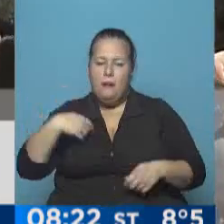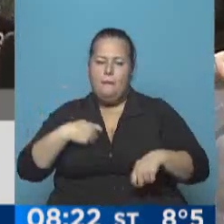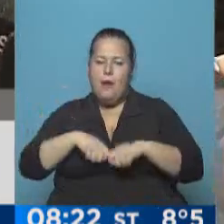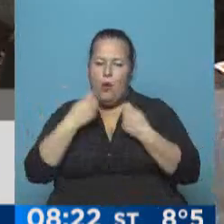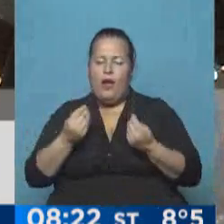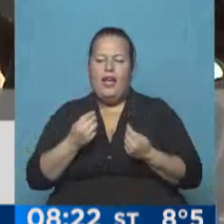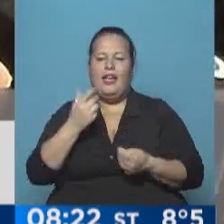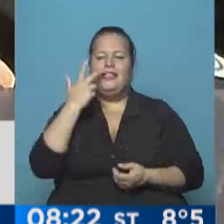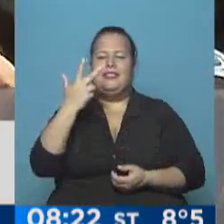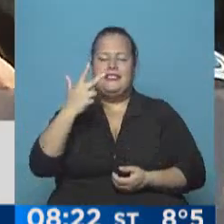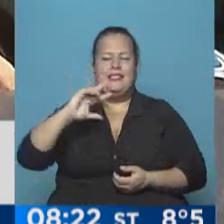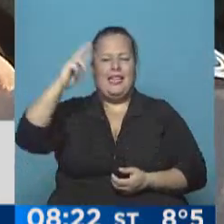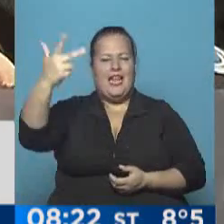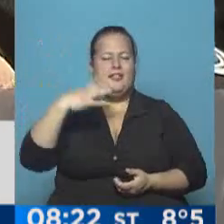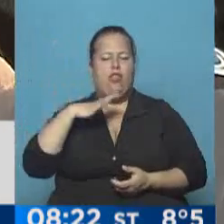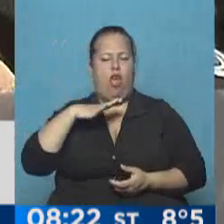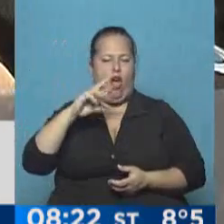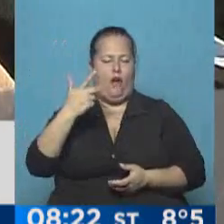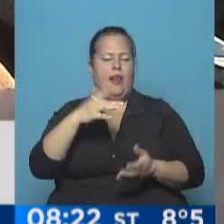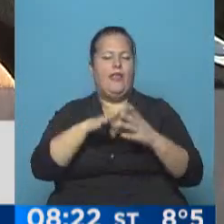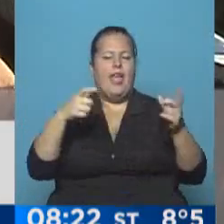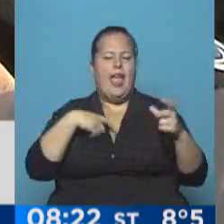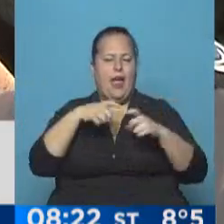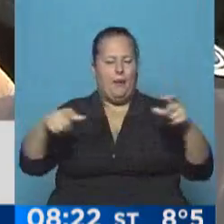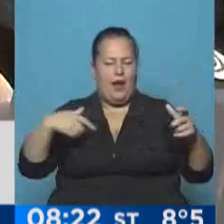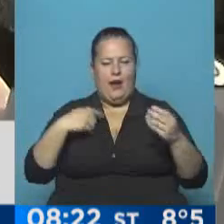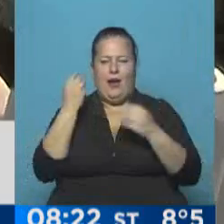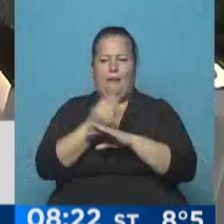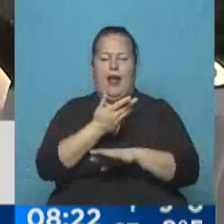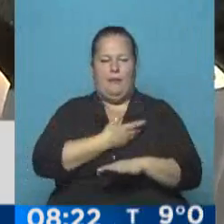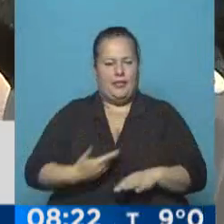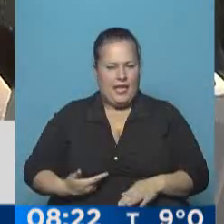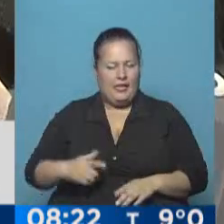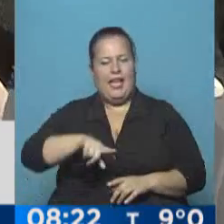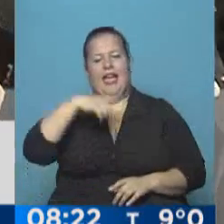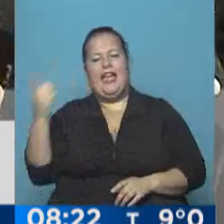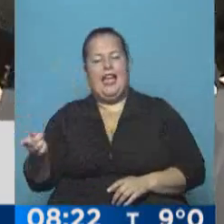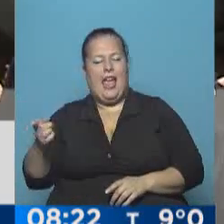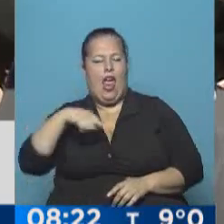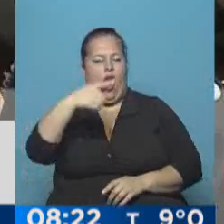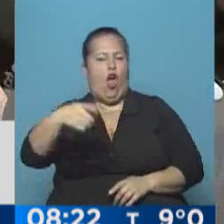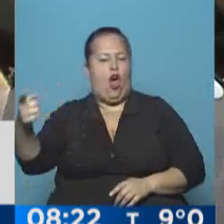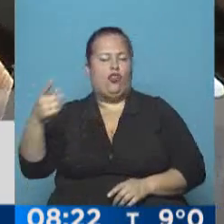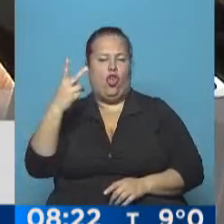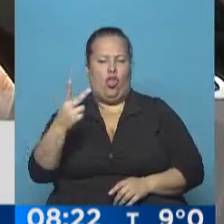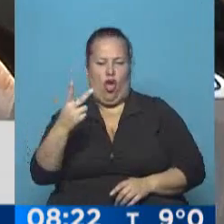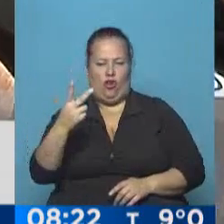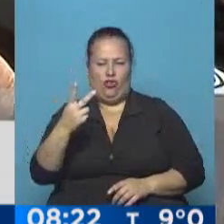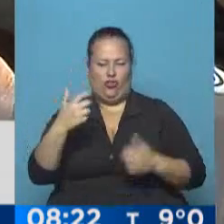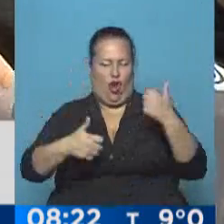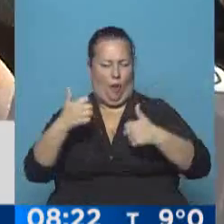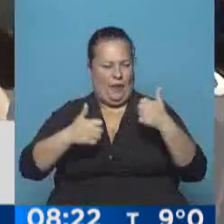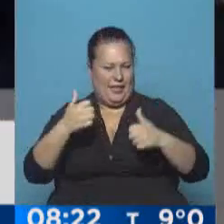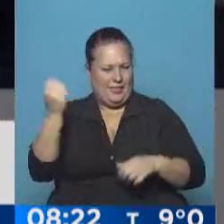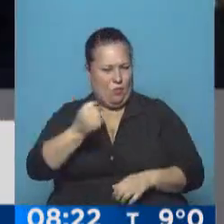tengo 3 veces más faltante de votos respecto a mi presidente, a mi candidato a presidente, que lo que tienen los otros dos